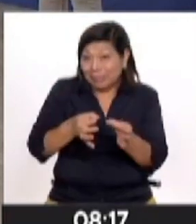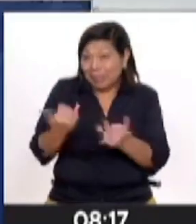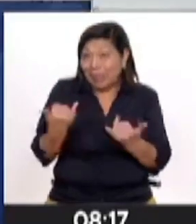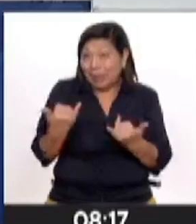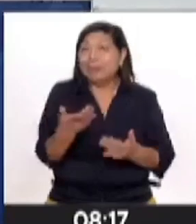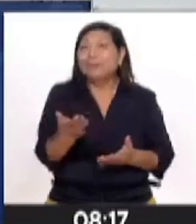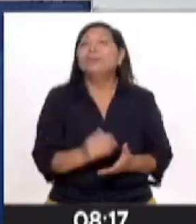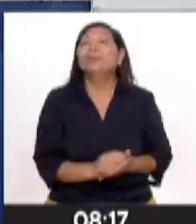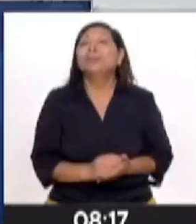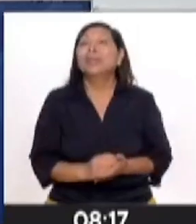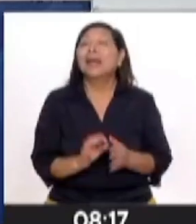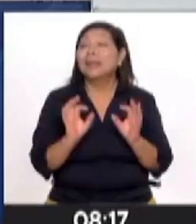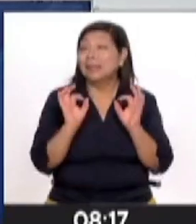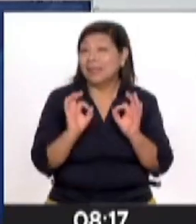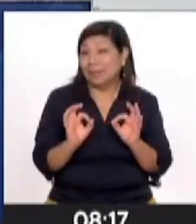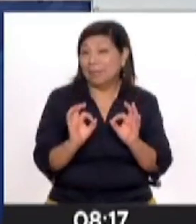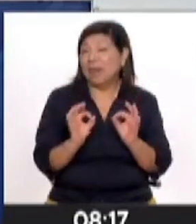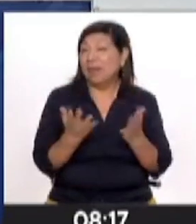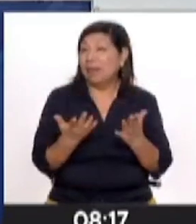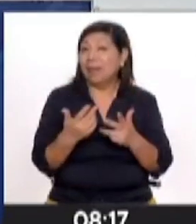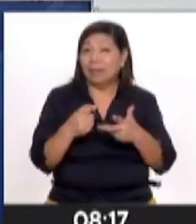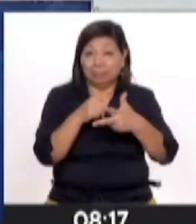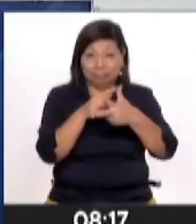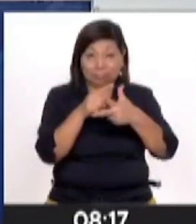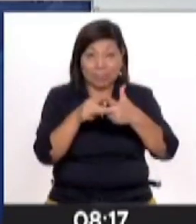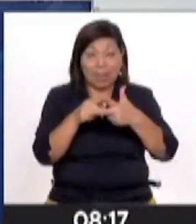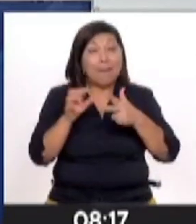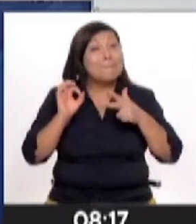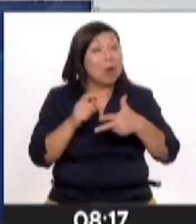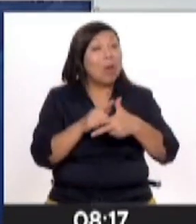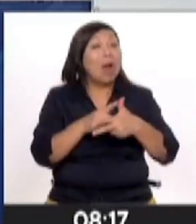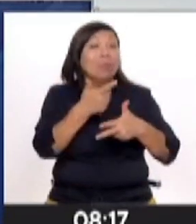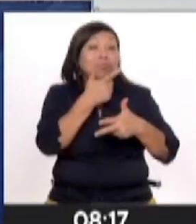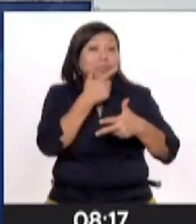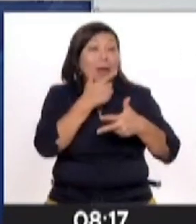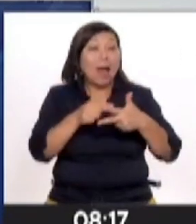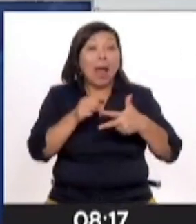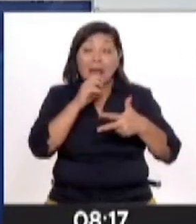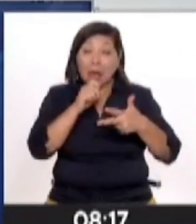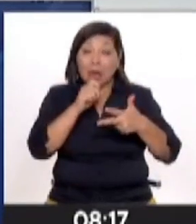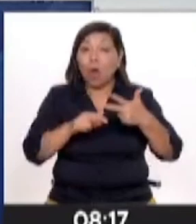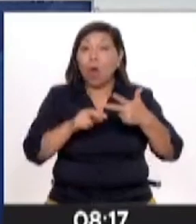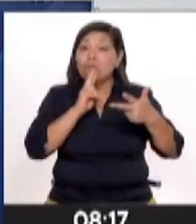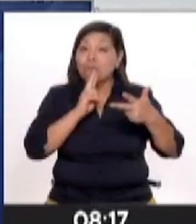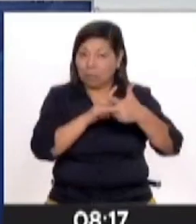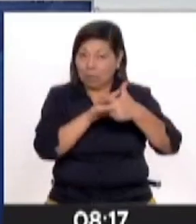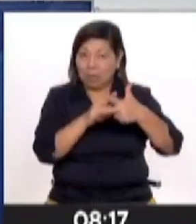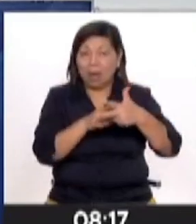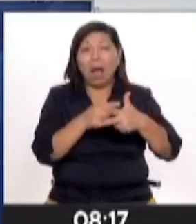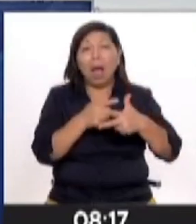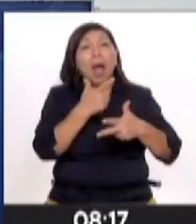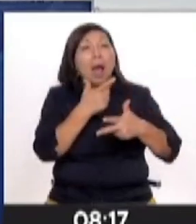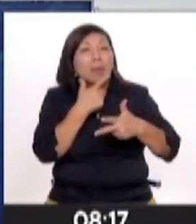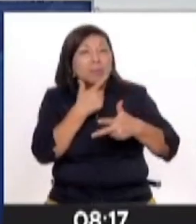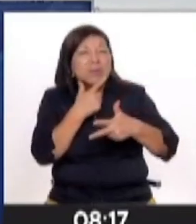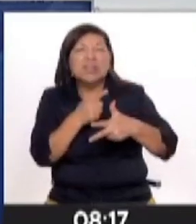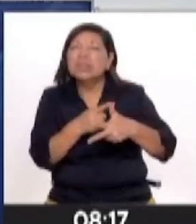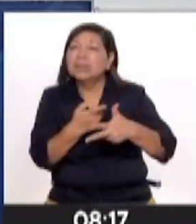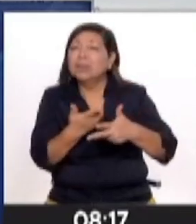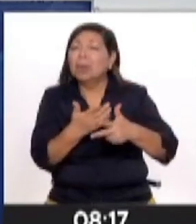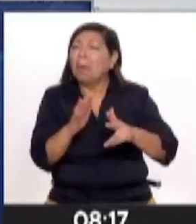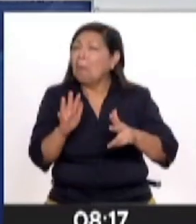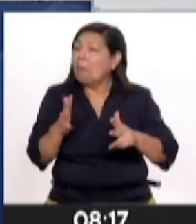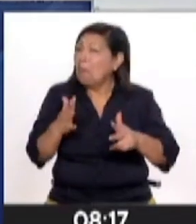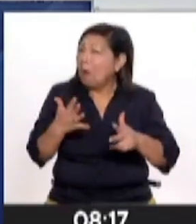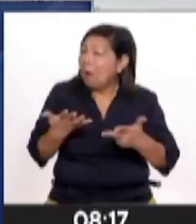Bueno, en Senami siempre trabajamos con lo que son tres niveles de peligro, el amarillo, el naranja y el rojo. El amarillo son eventos de nivel